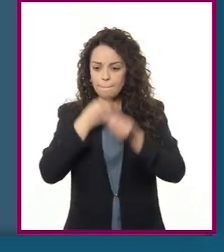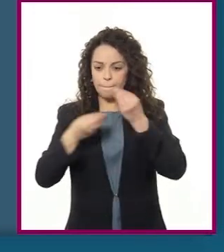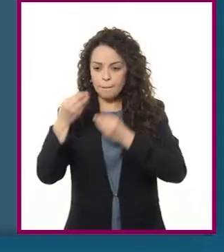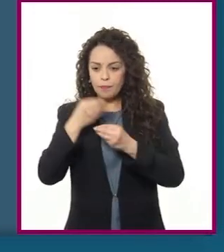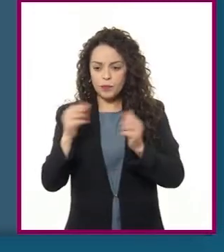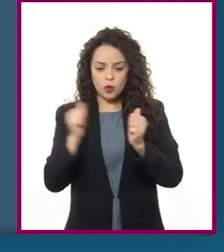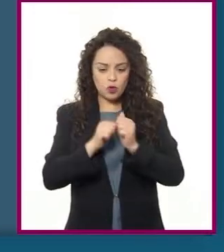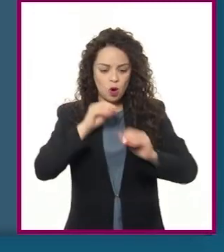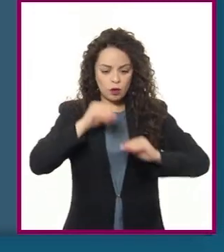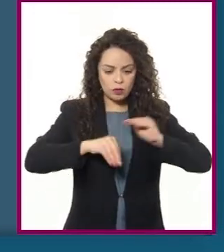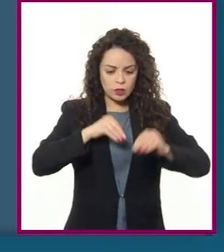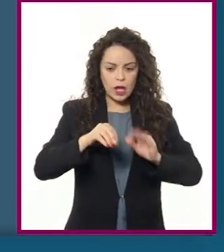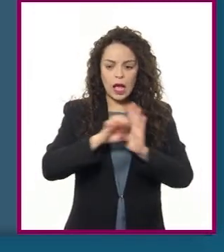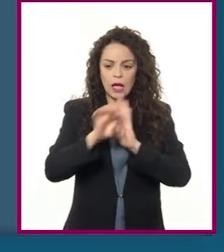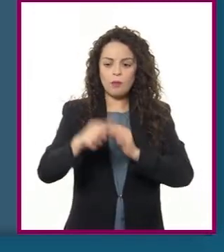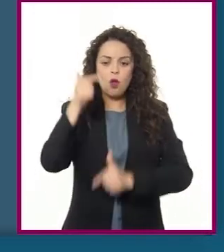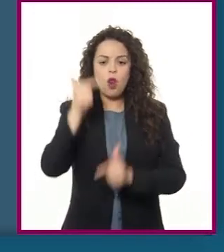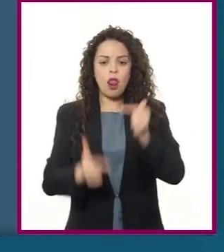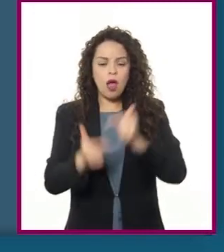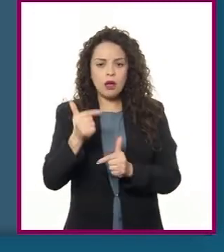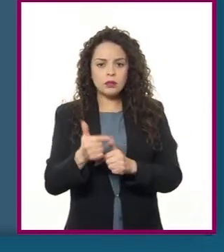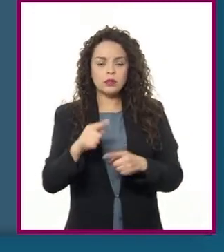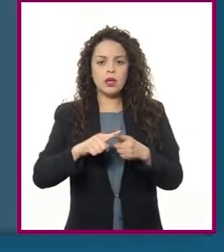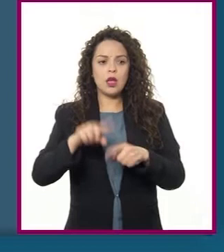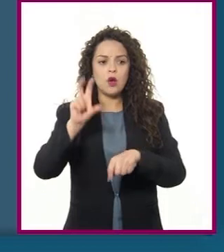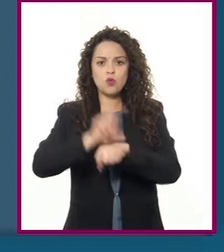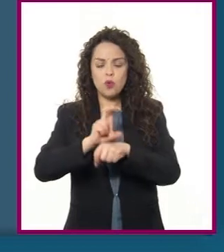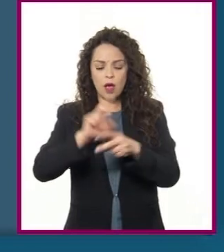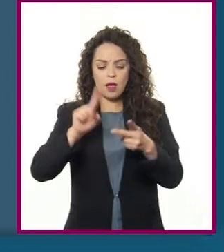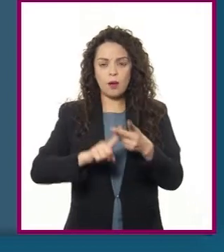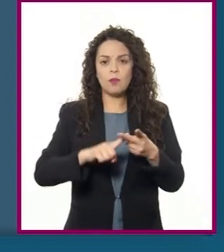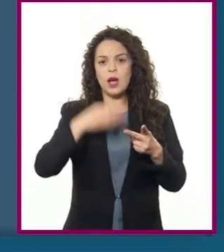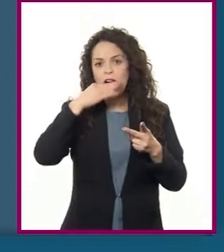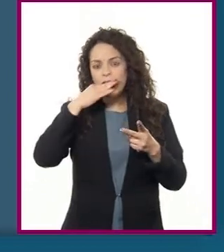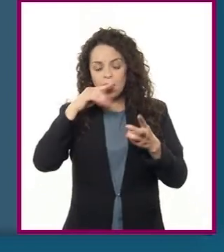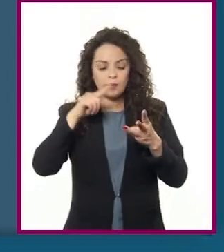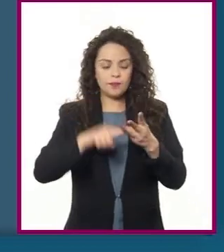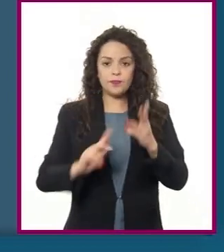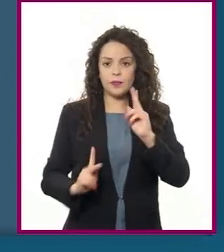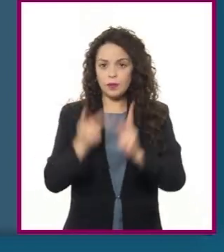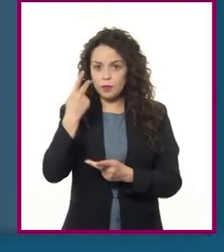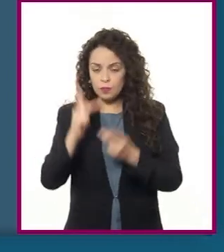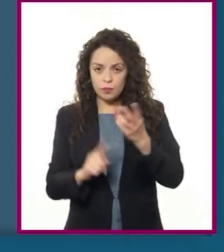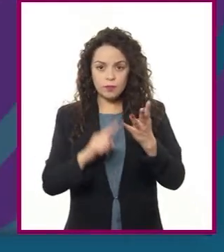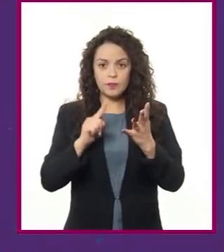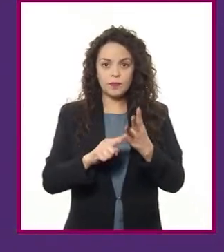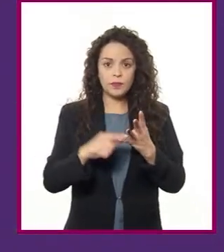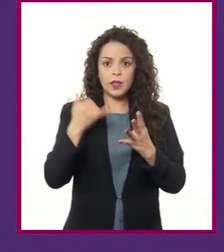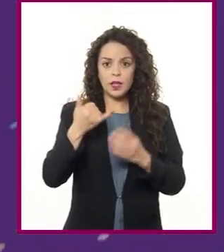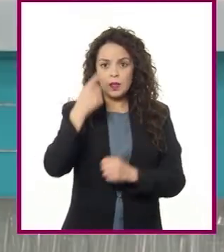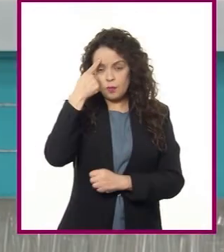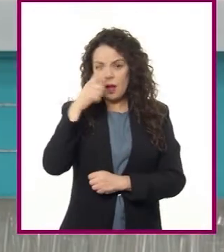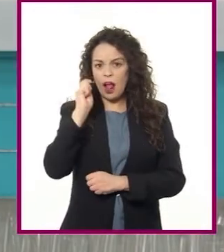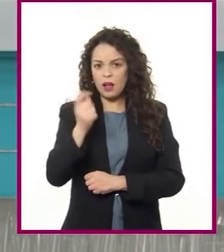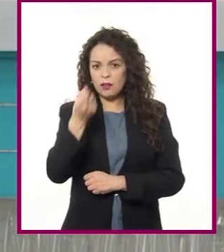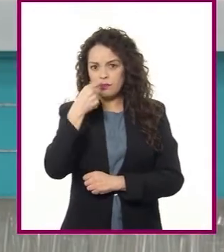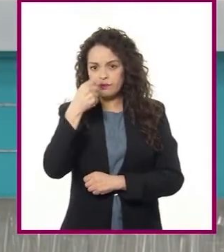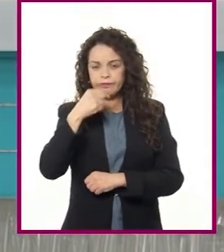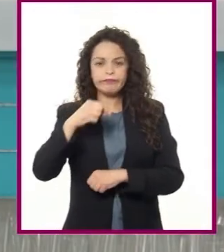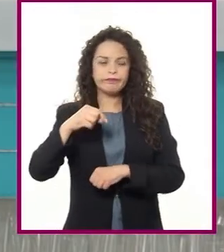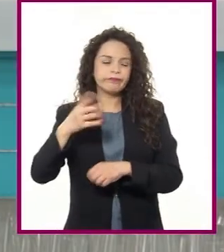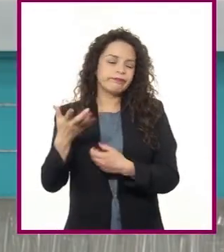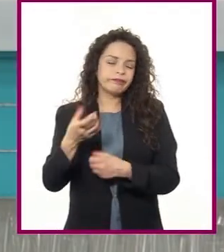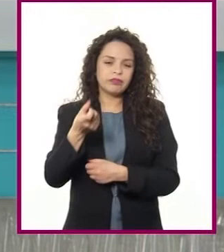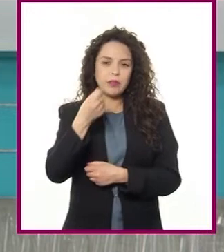o naturales como leche, huevo, cereales, leguminosas, vegetales y suplementos farmacológicos. Su